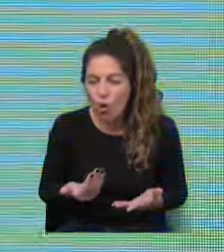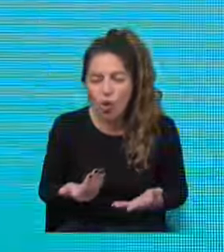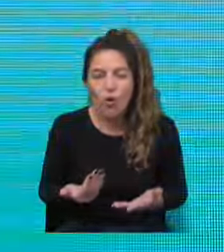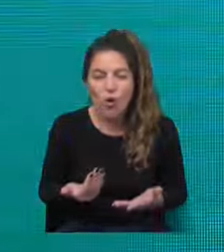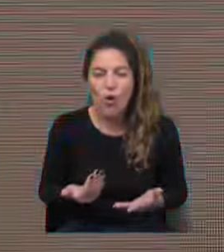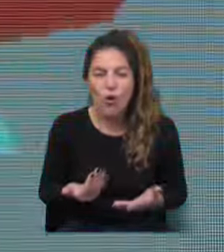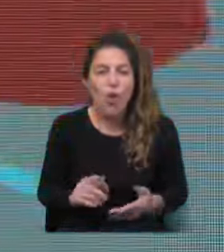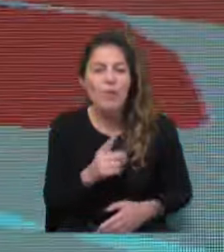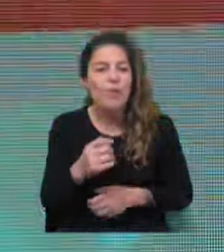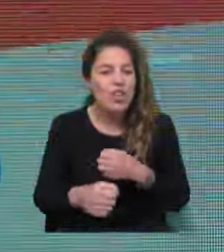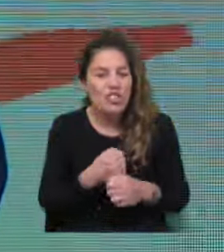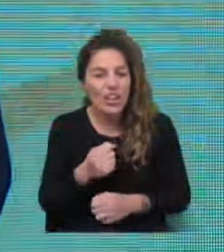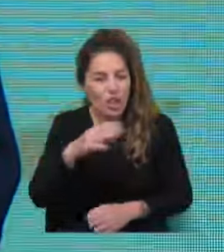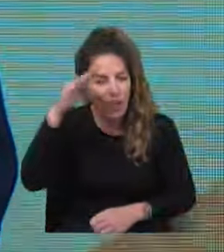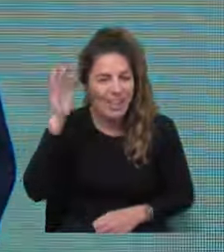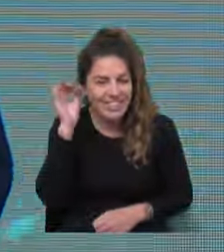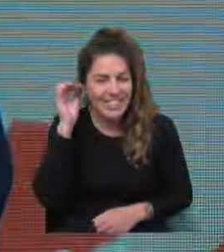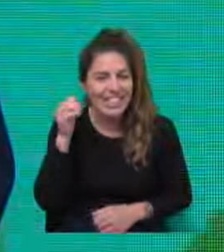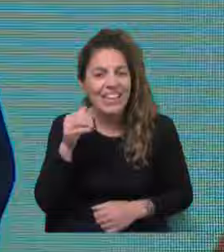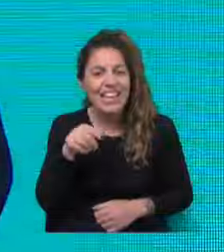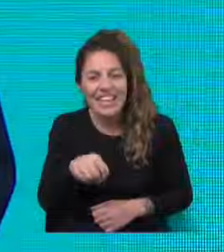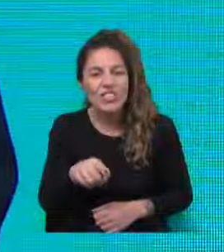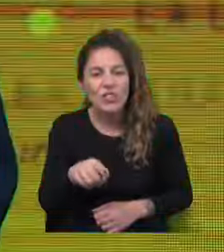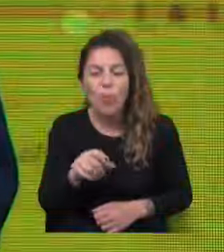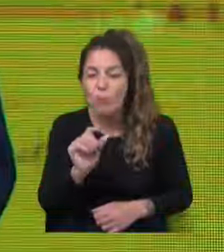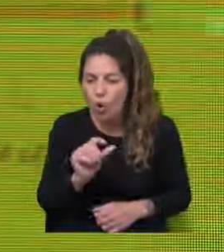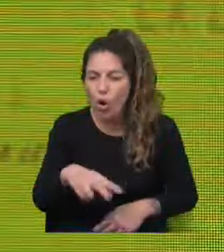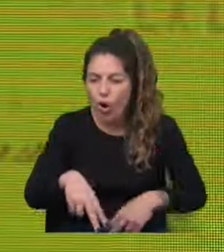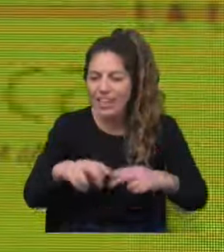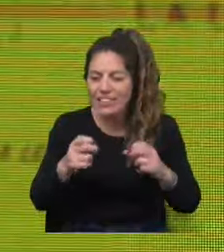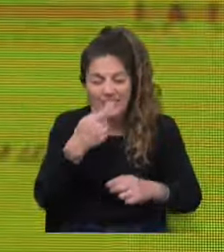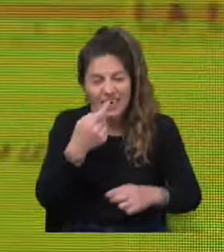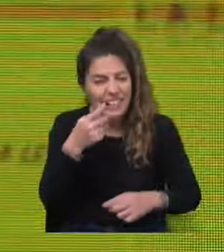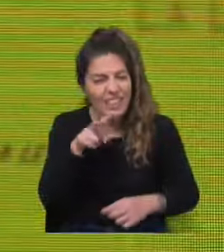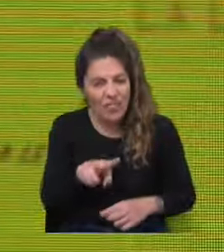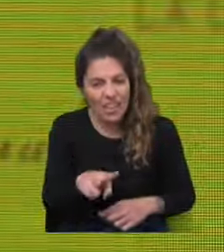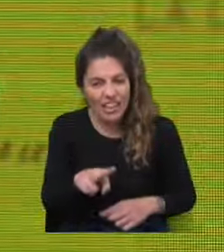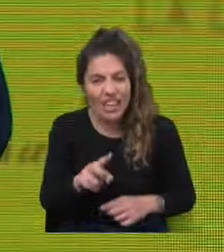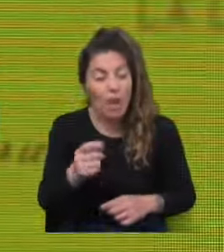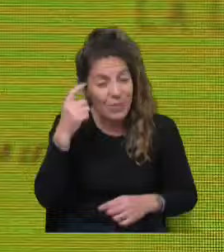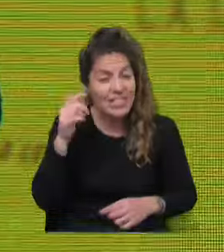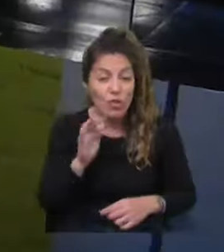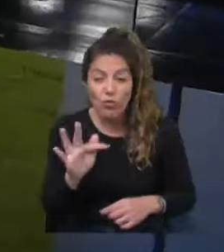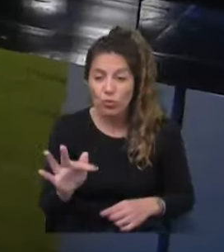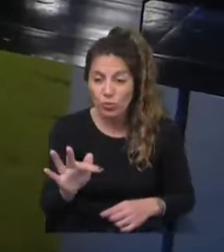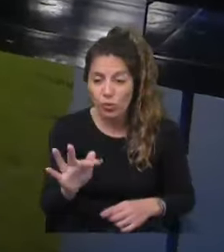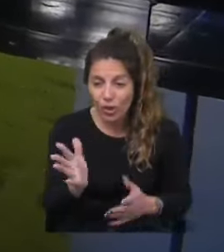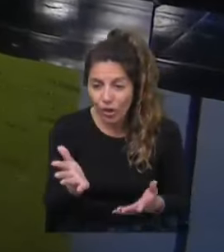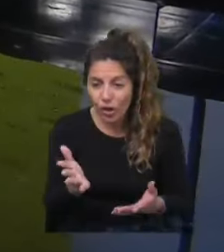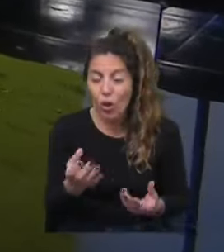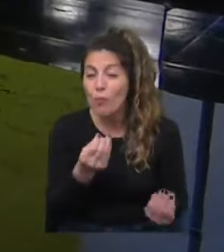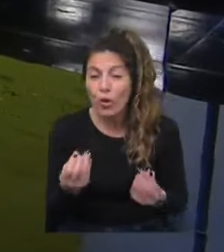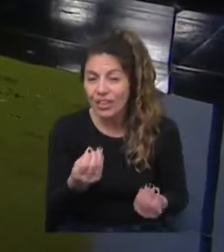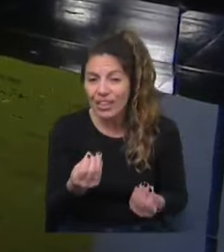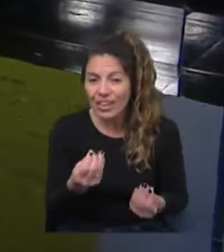los primeros años de Marcet. Esa parte yo creo que está poco explorada, me parece interesante ver incluso pensando en clave futura, si no, ¿por qué no van